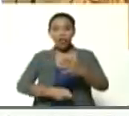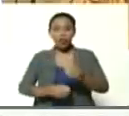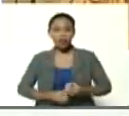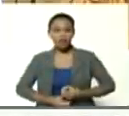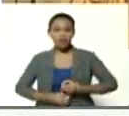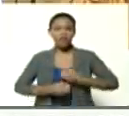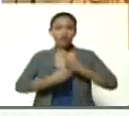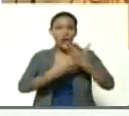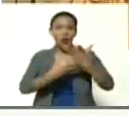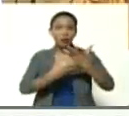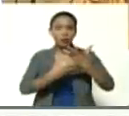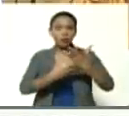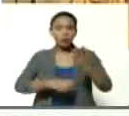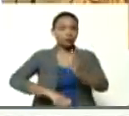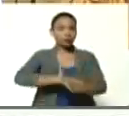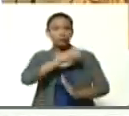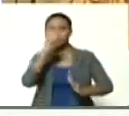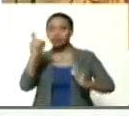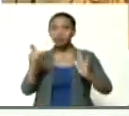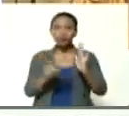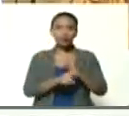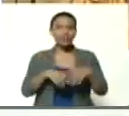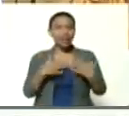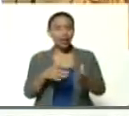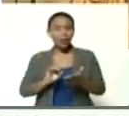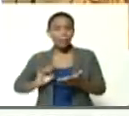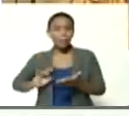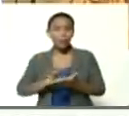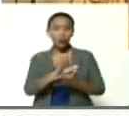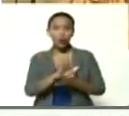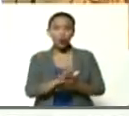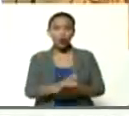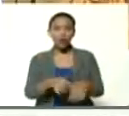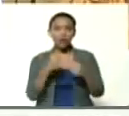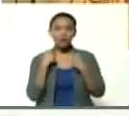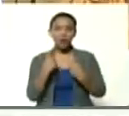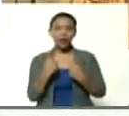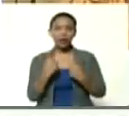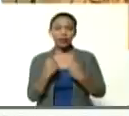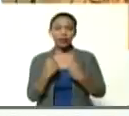expresa y absoluta de desalojos forzosos